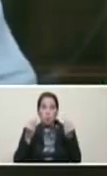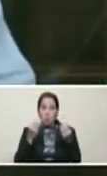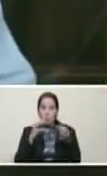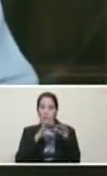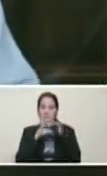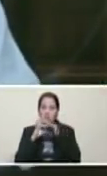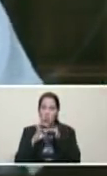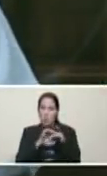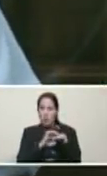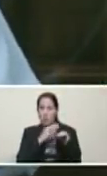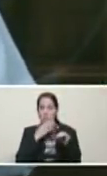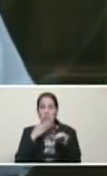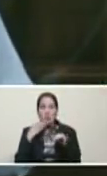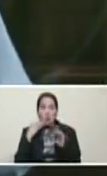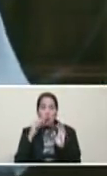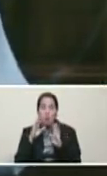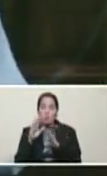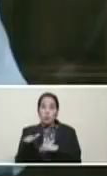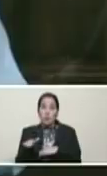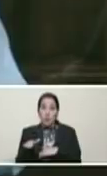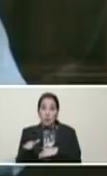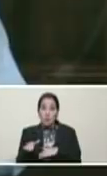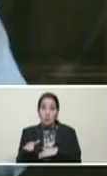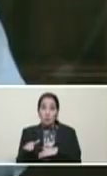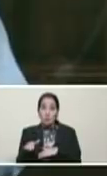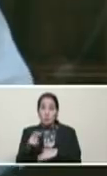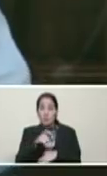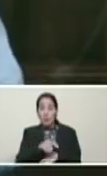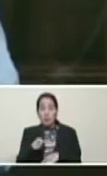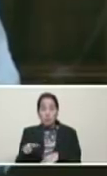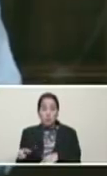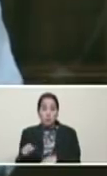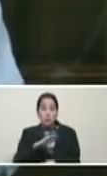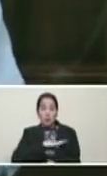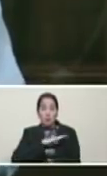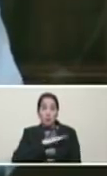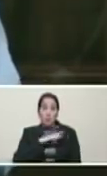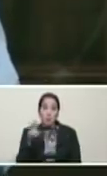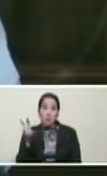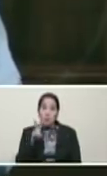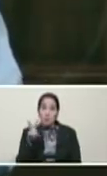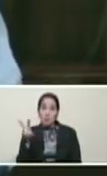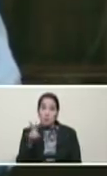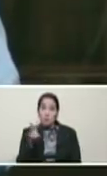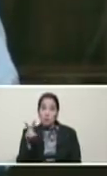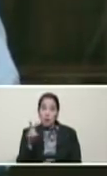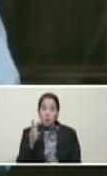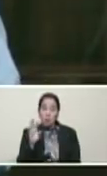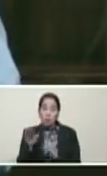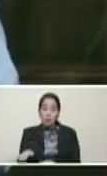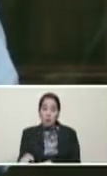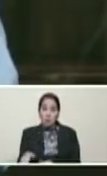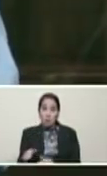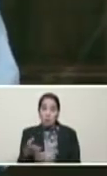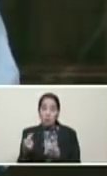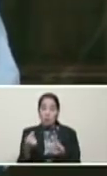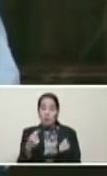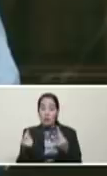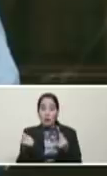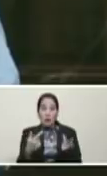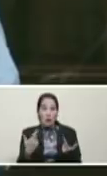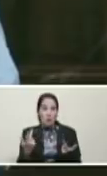mejor apoyando a los agroindustriales de venezuela apoyándolos con inversiones con recursos